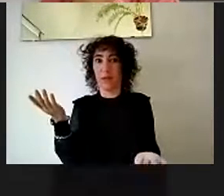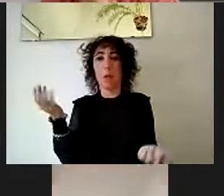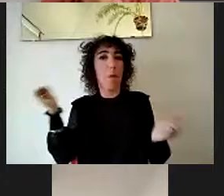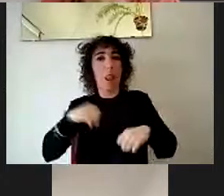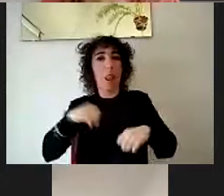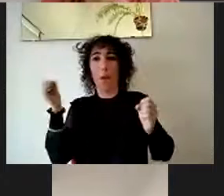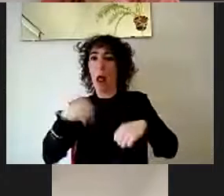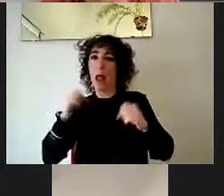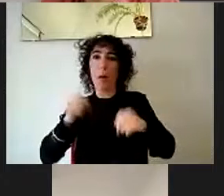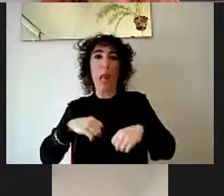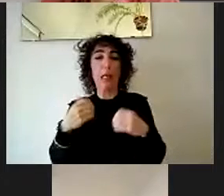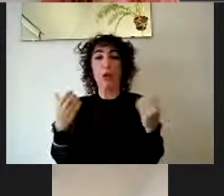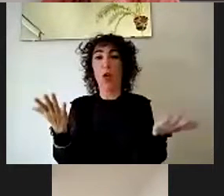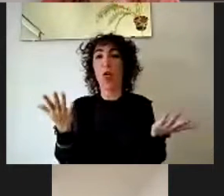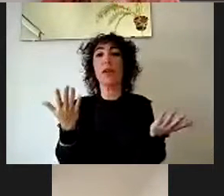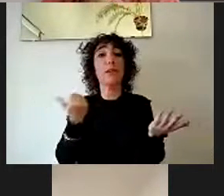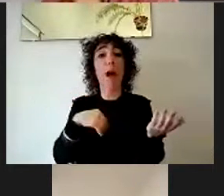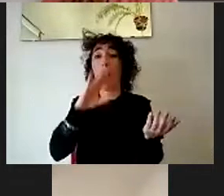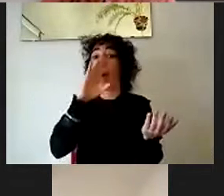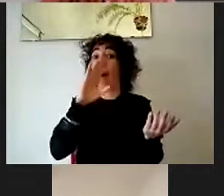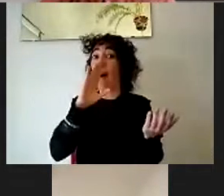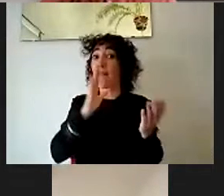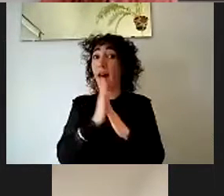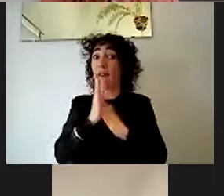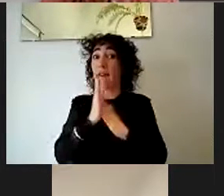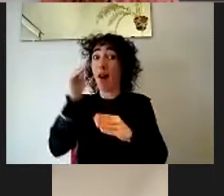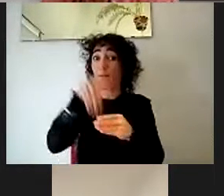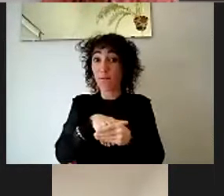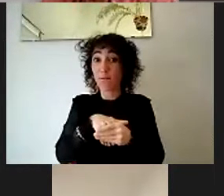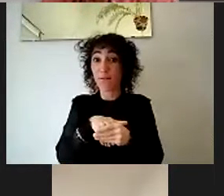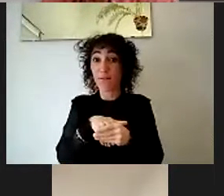entonces sometemos el asunto a votación.